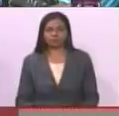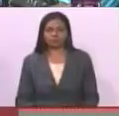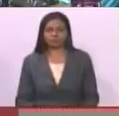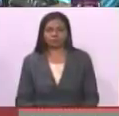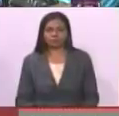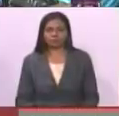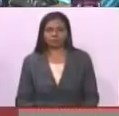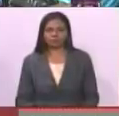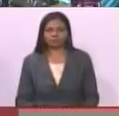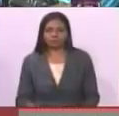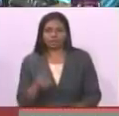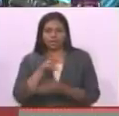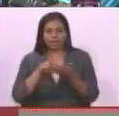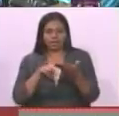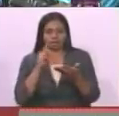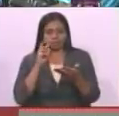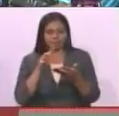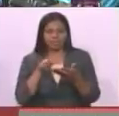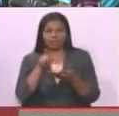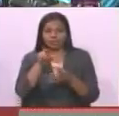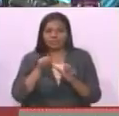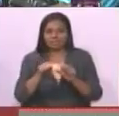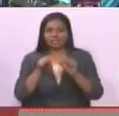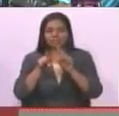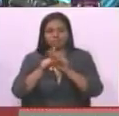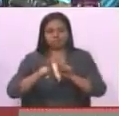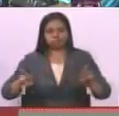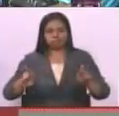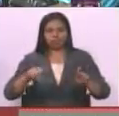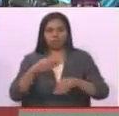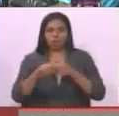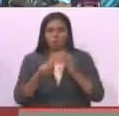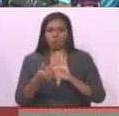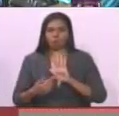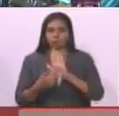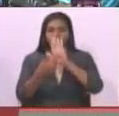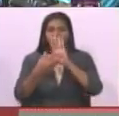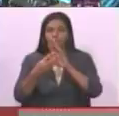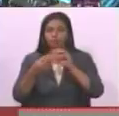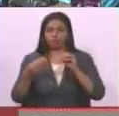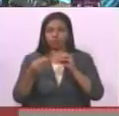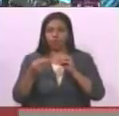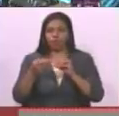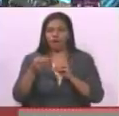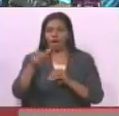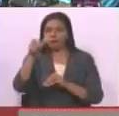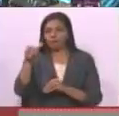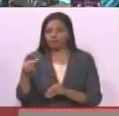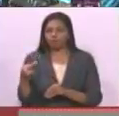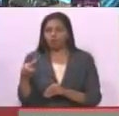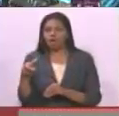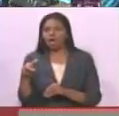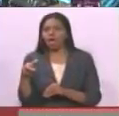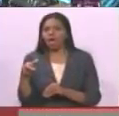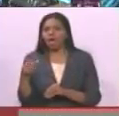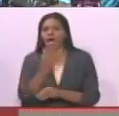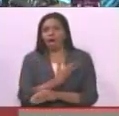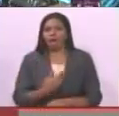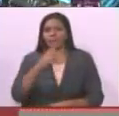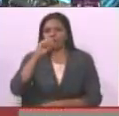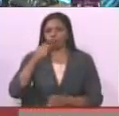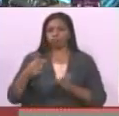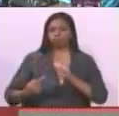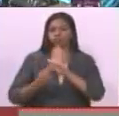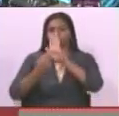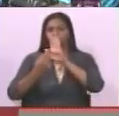lean, escuchen esto, siguen divididos sobre cómo enfrentarse al régimen de Maduro, si entablar o